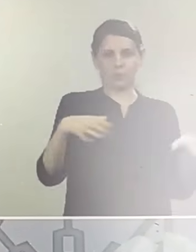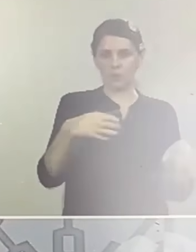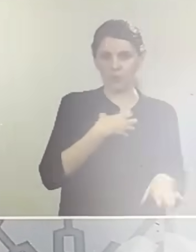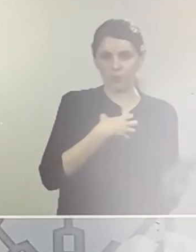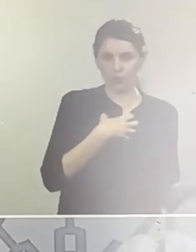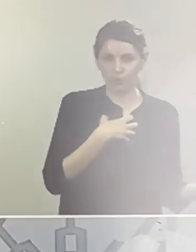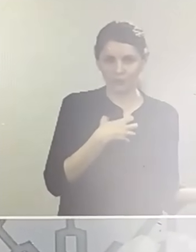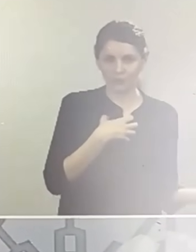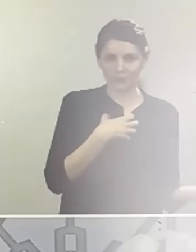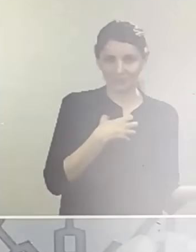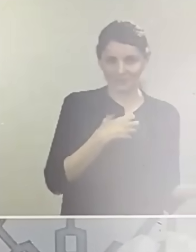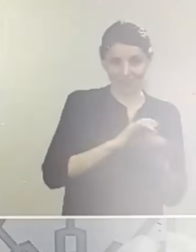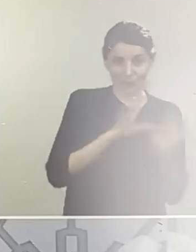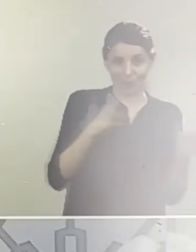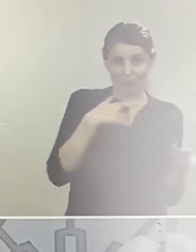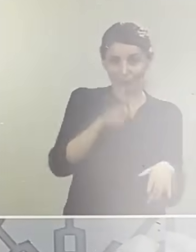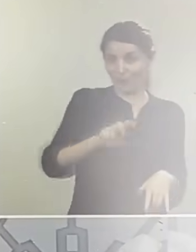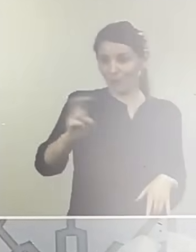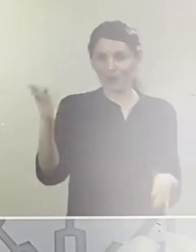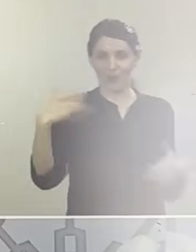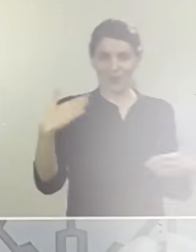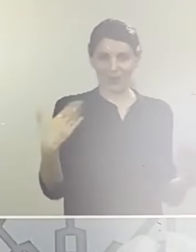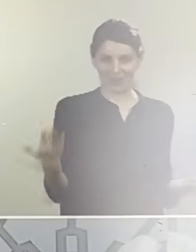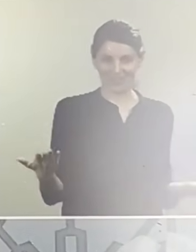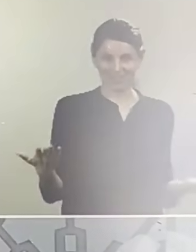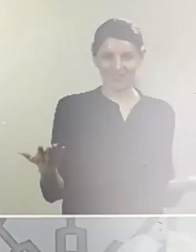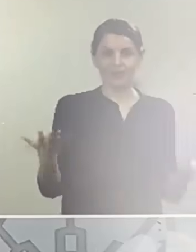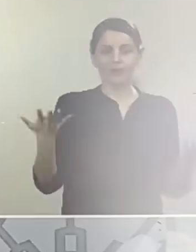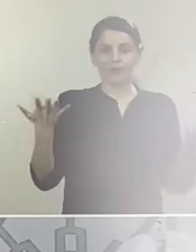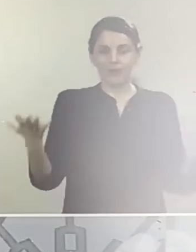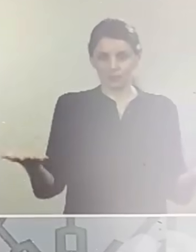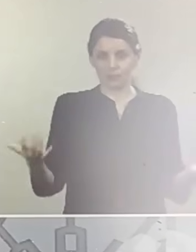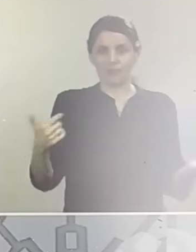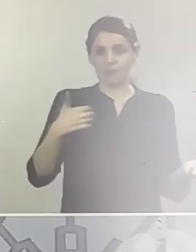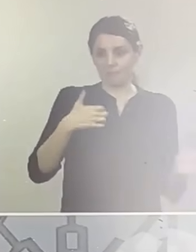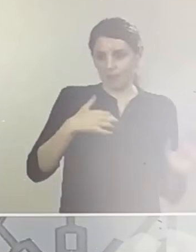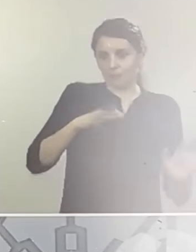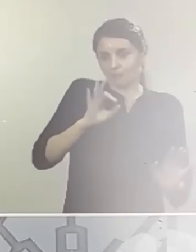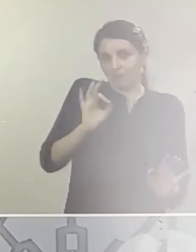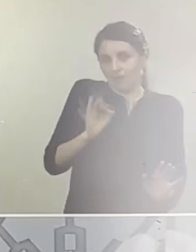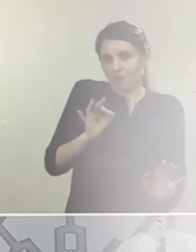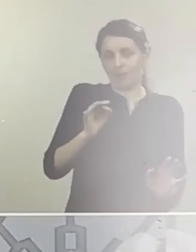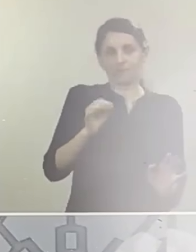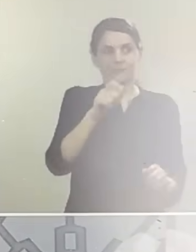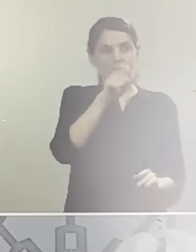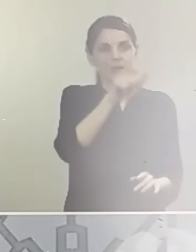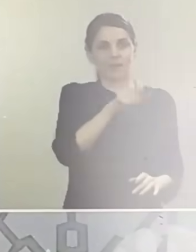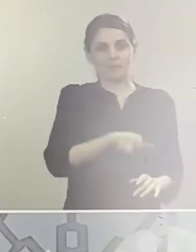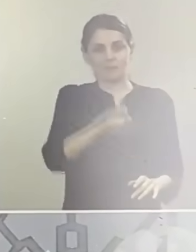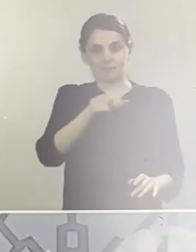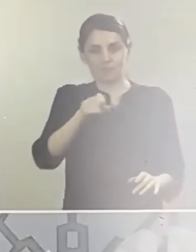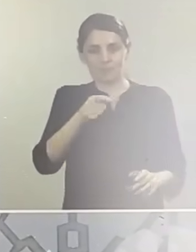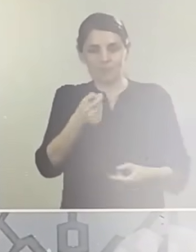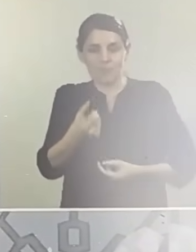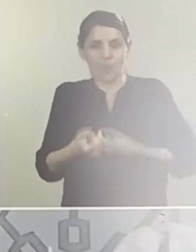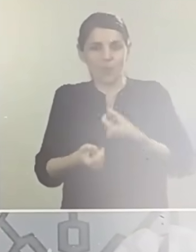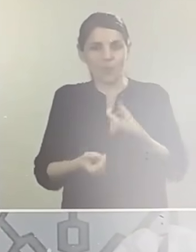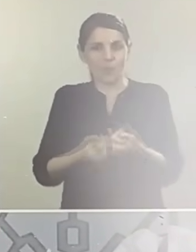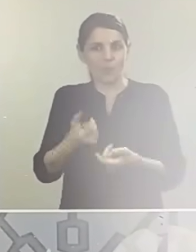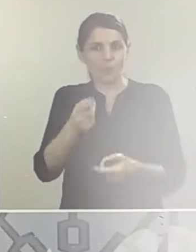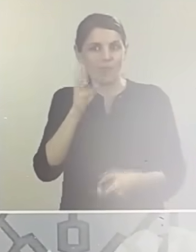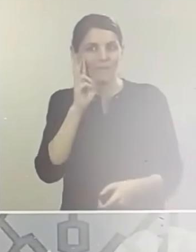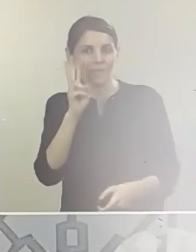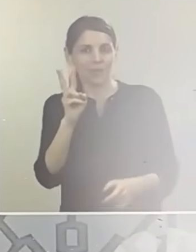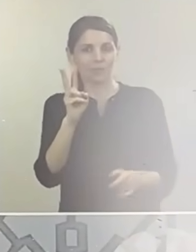hacer excepciones que generen riesgo de que esa persona deje de estar sola. Pero también es cierto que a medida que nos vamos acercando a los objetivos que hemos